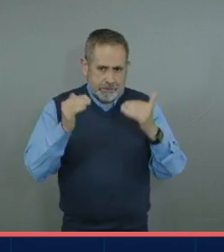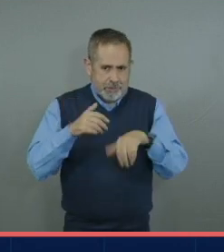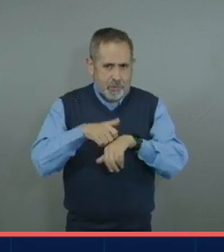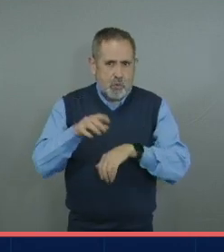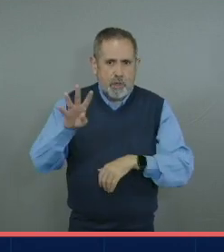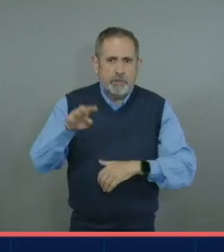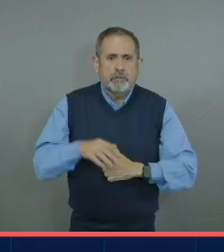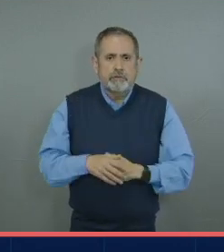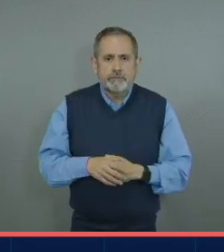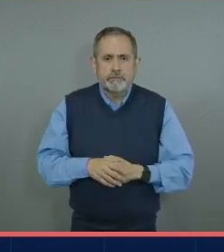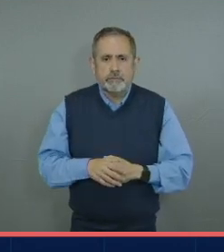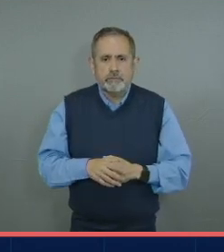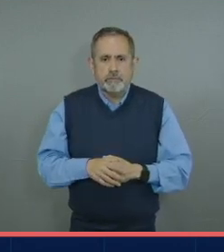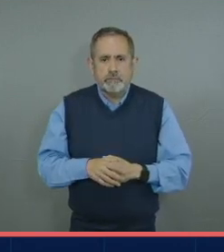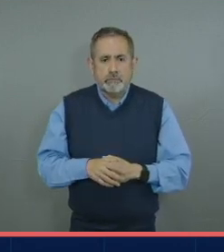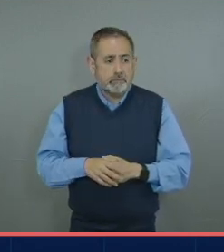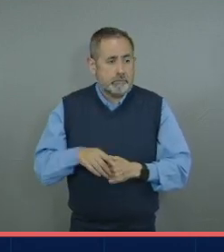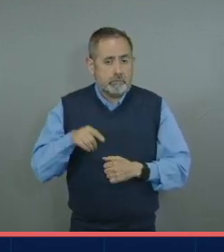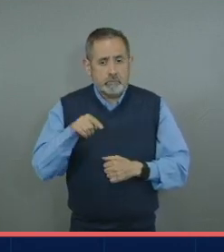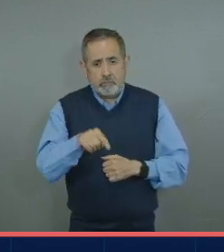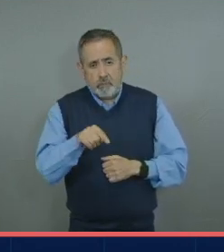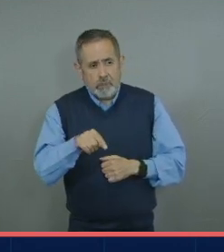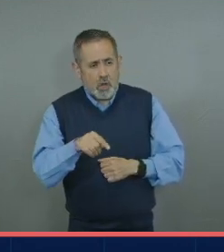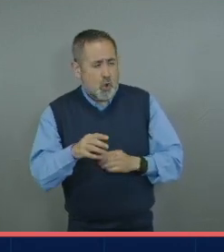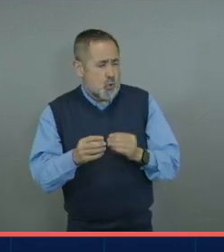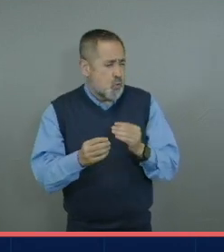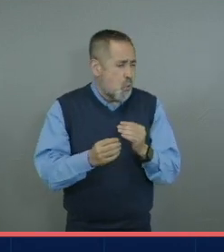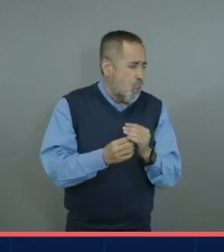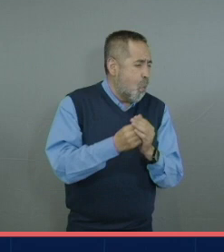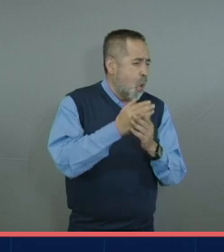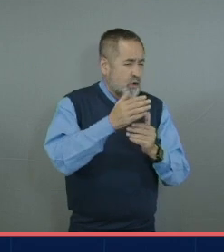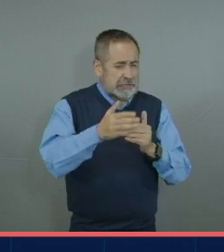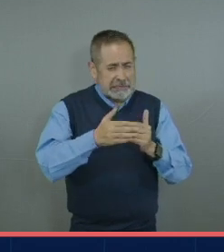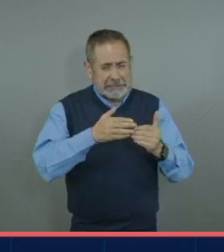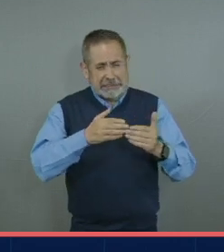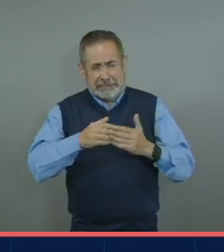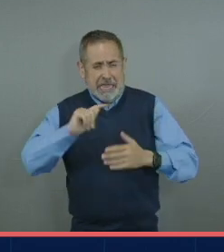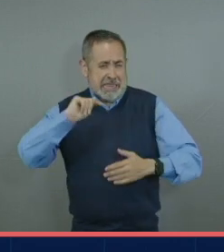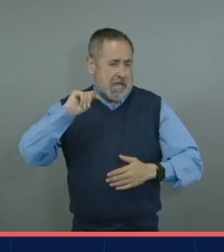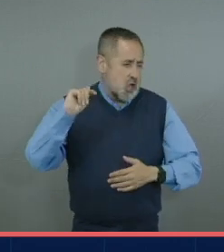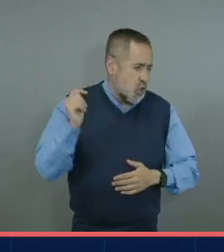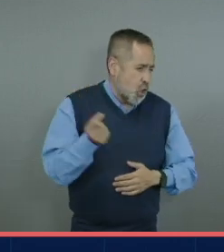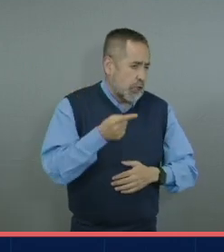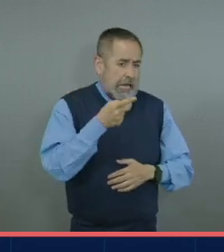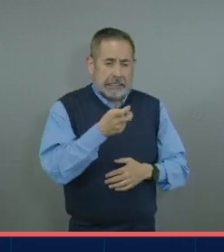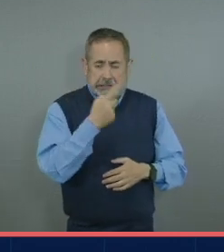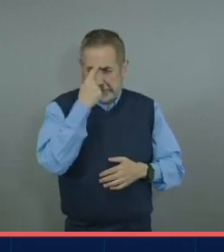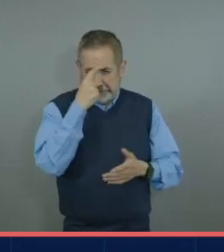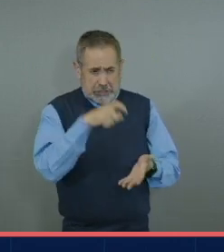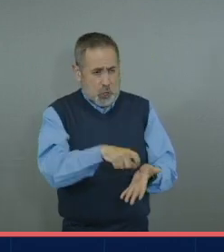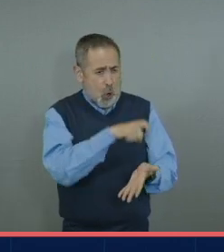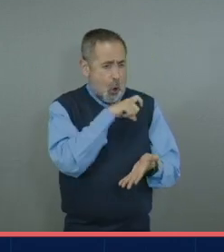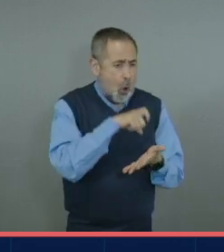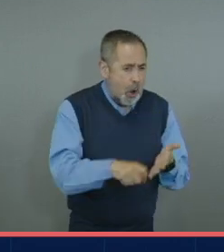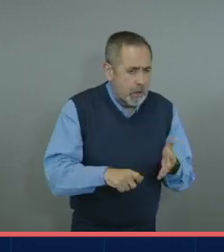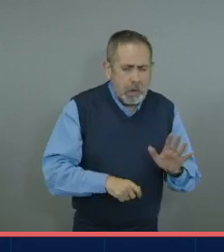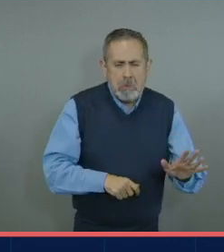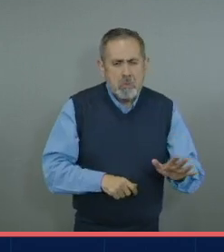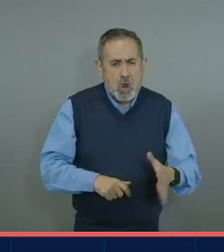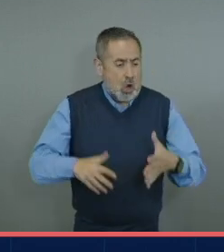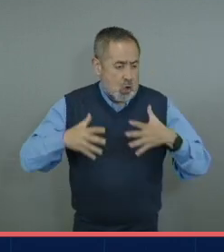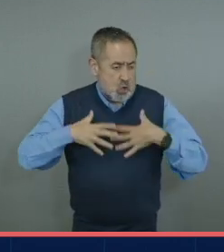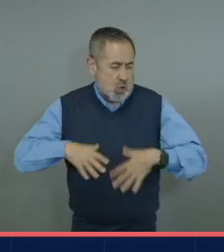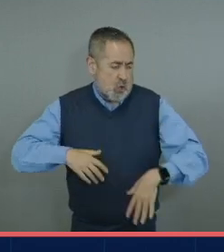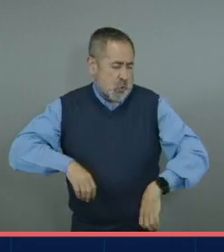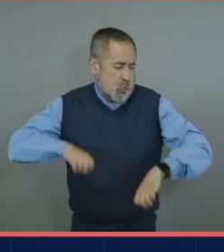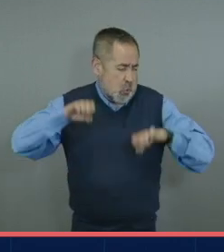No es necesario, chicos, tener lo más nuevo en tecnología o en ropa. No es necesario tener ese súper